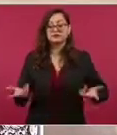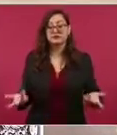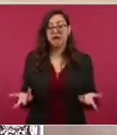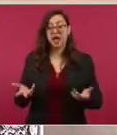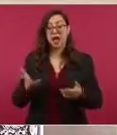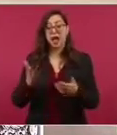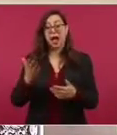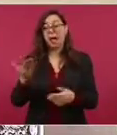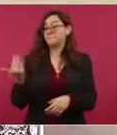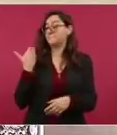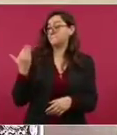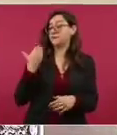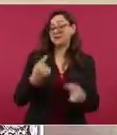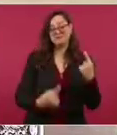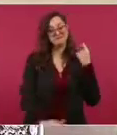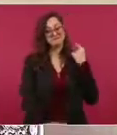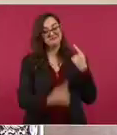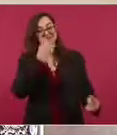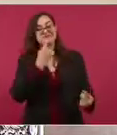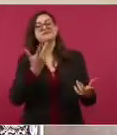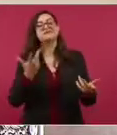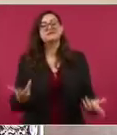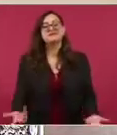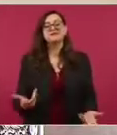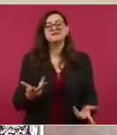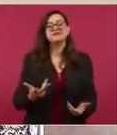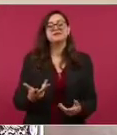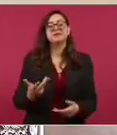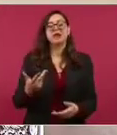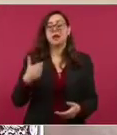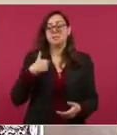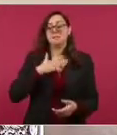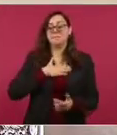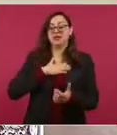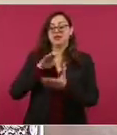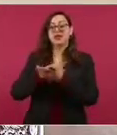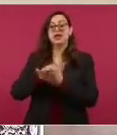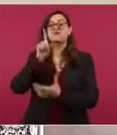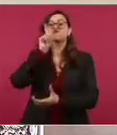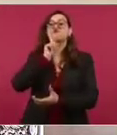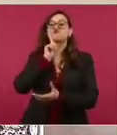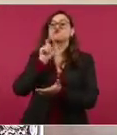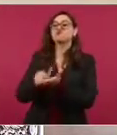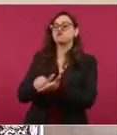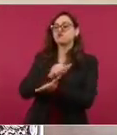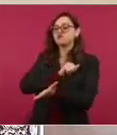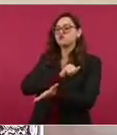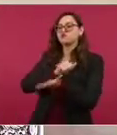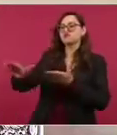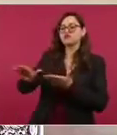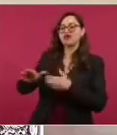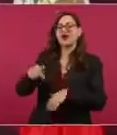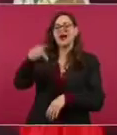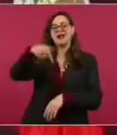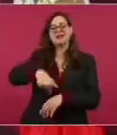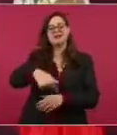porque había yo cancelado la Oficina de la Memoria